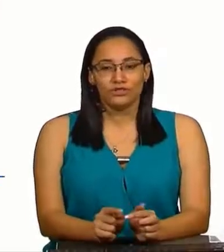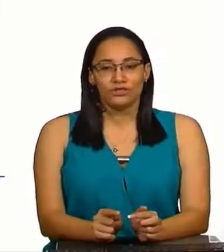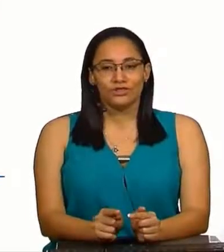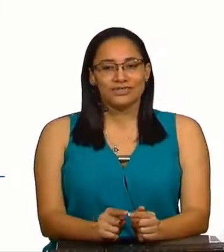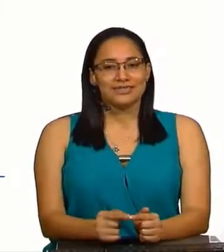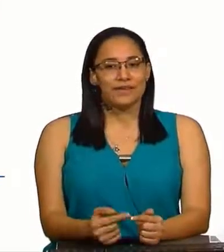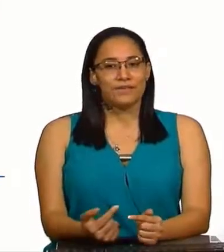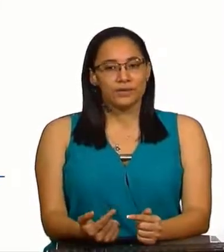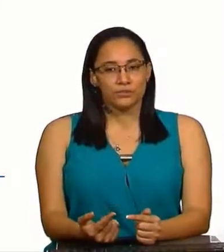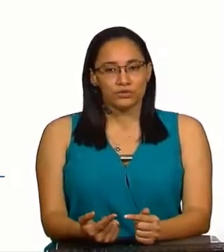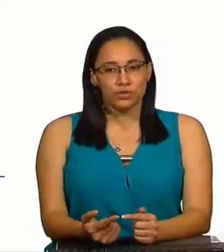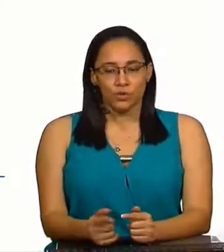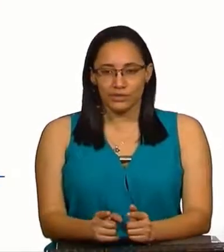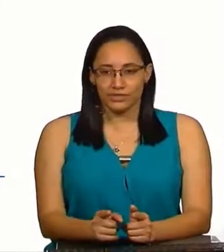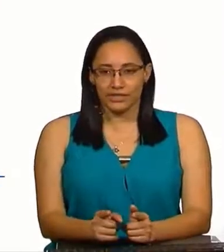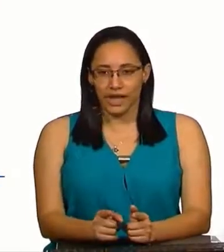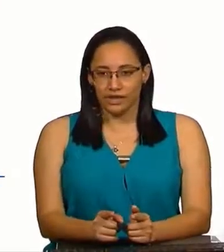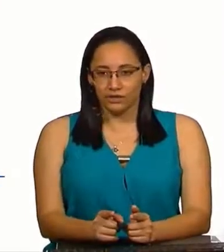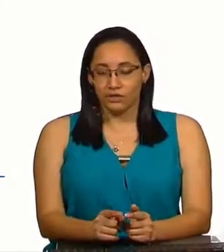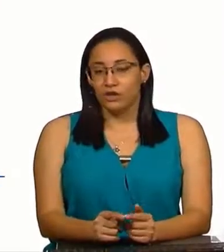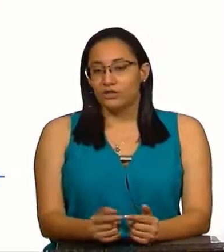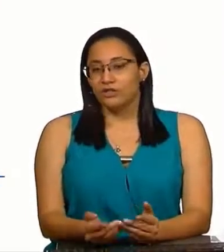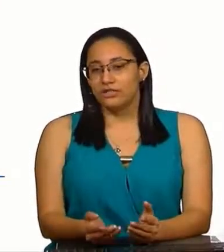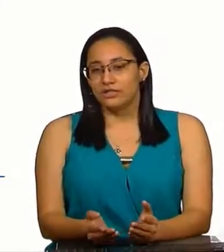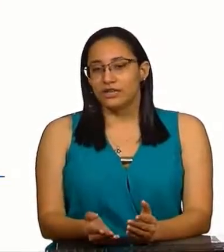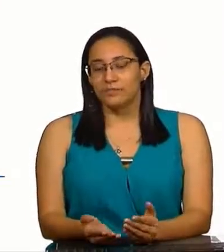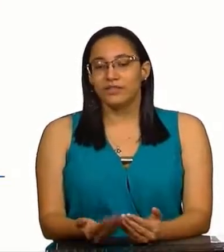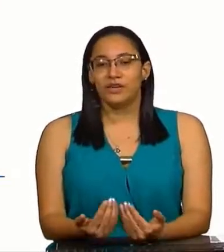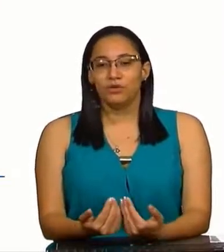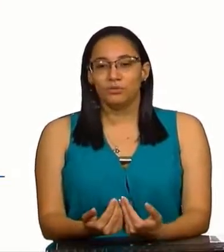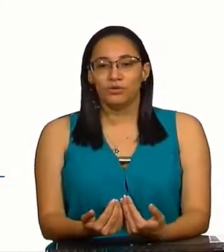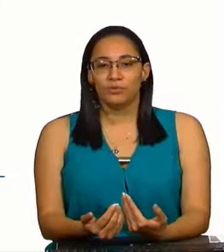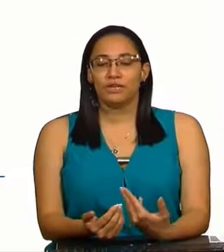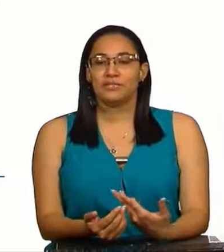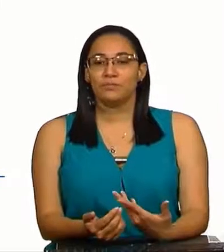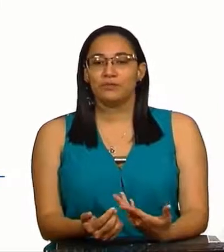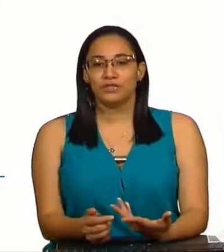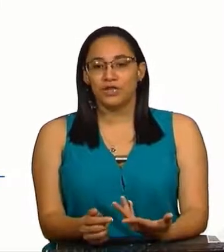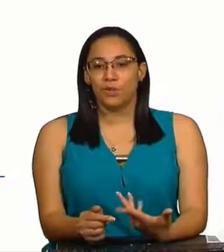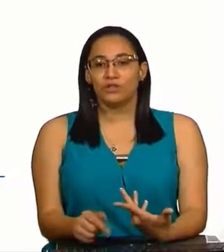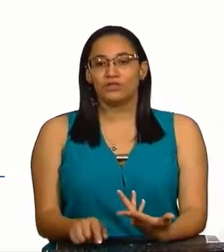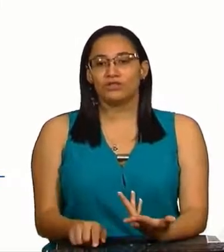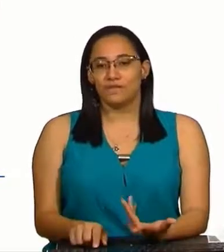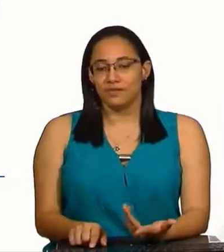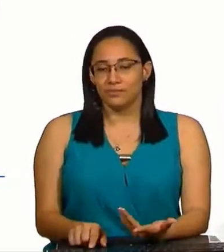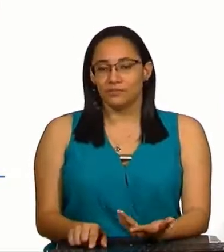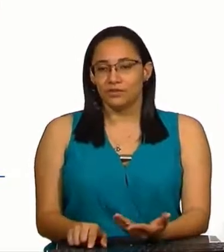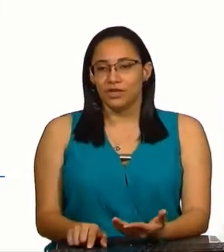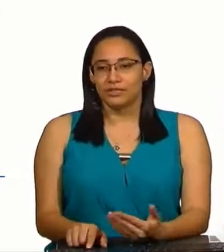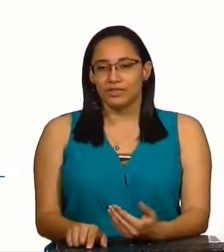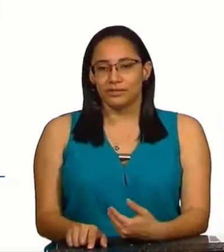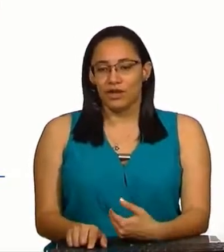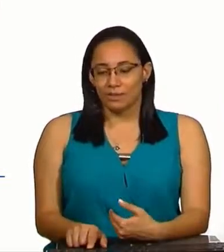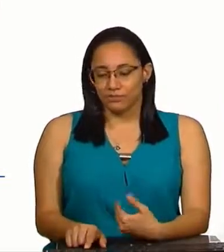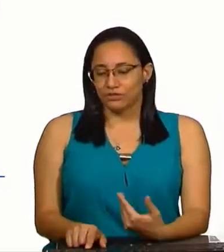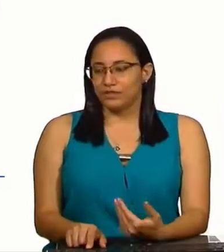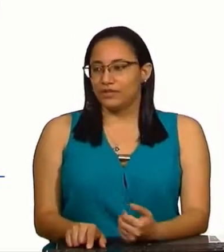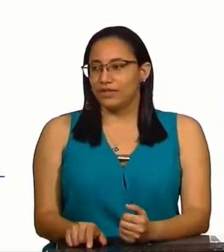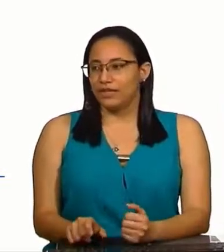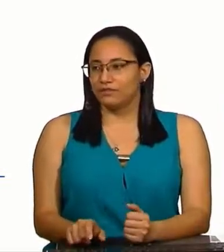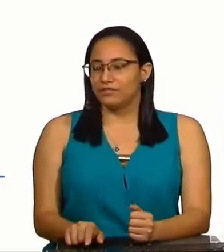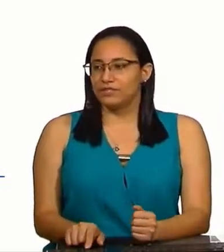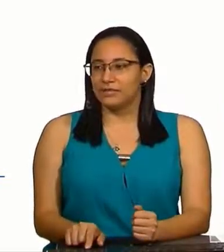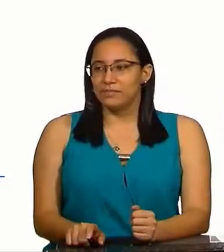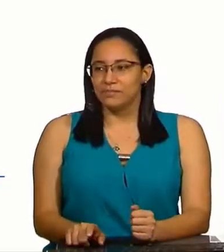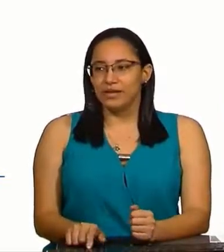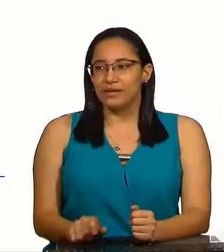Cuando nosotros sabemos cómo hacer algo, no necesariamente lo podemos hacer, pero sí cuando sabemos, o sea que tenemos la